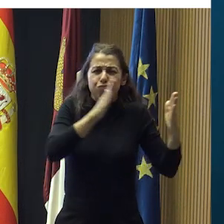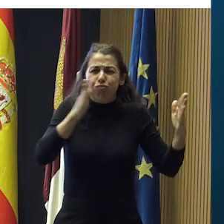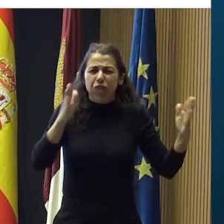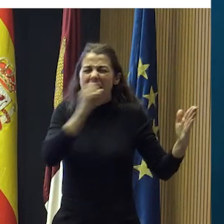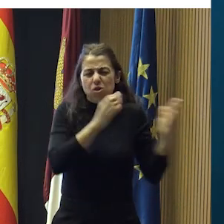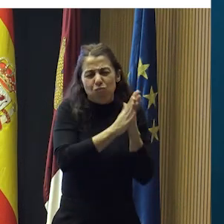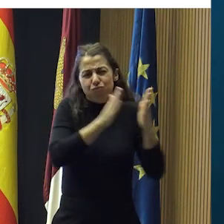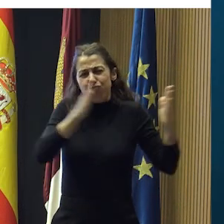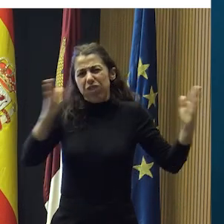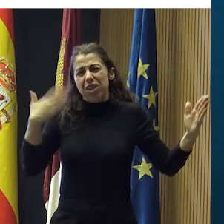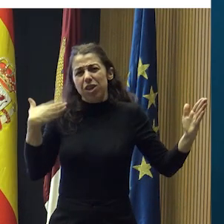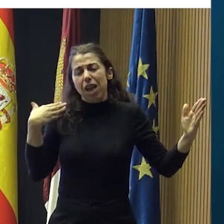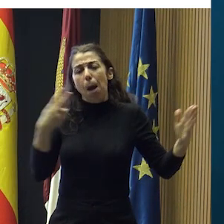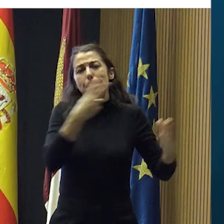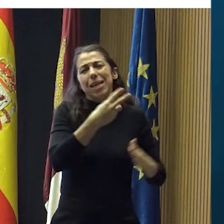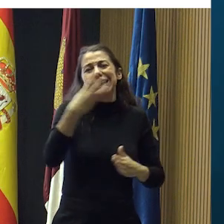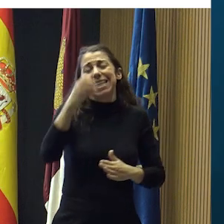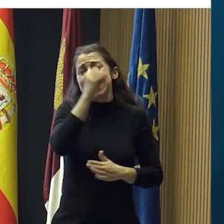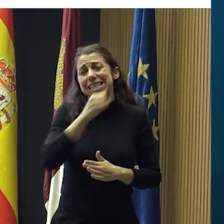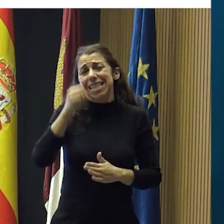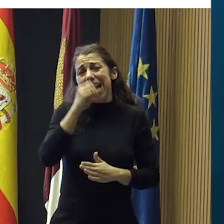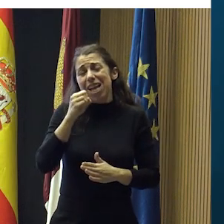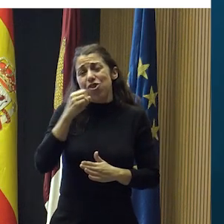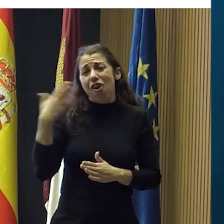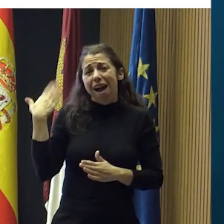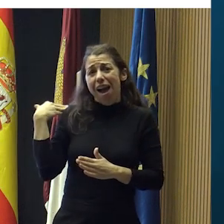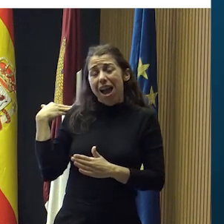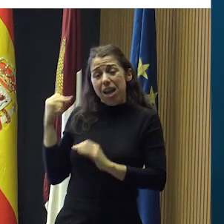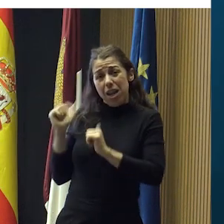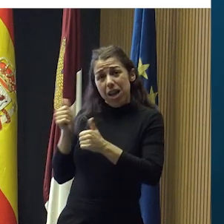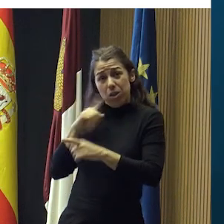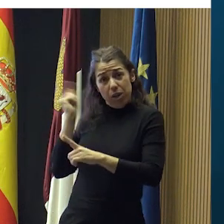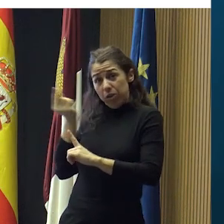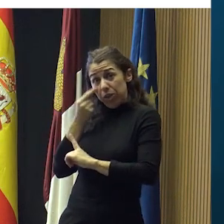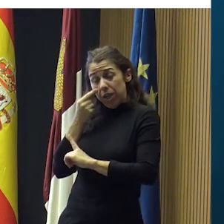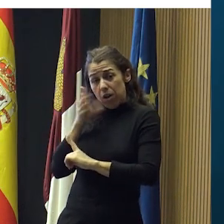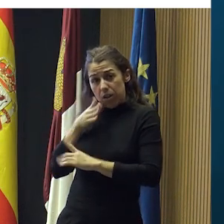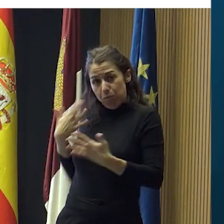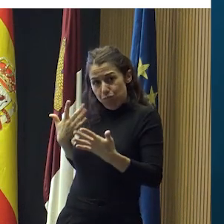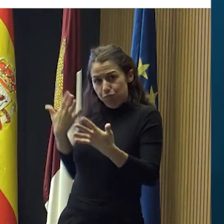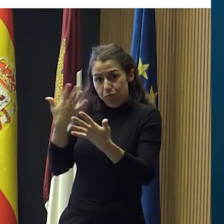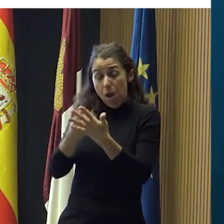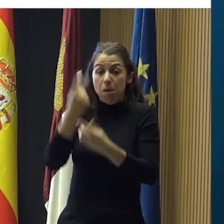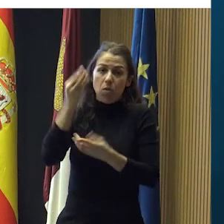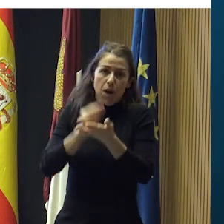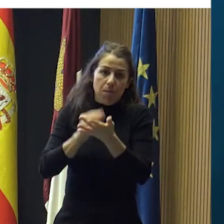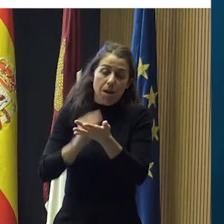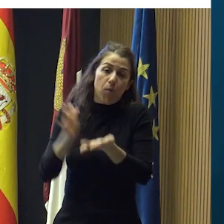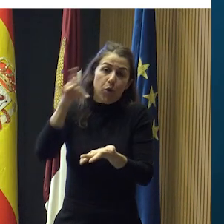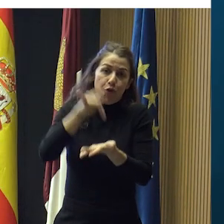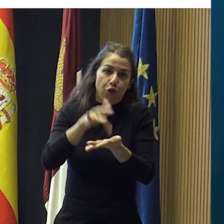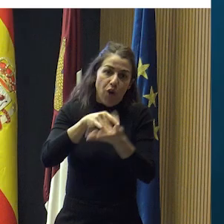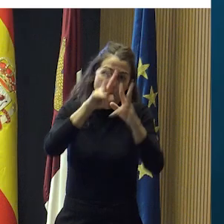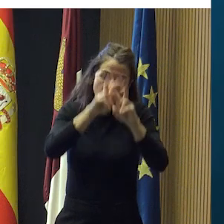El otro día estuve con una paciente que lleva 23 años desde que le diagnosticaron el cáncer. Estaba fenomenal, ¿eh? Pero claro, de vez en cuando pues tiene que ir